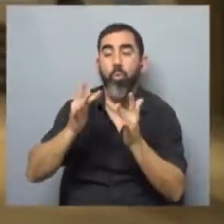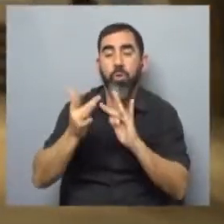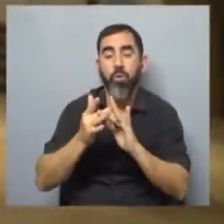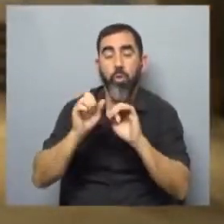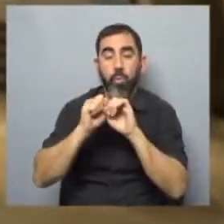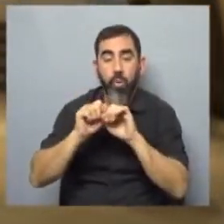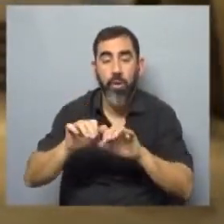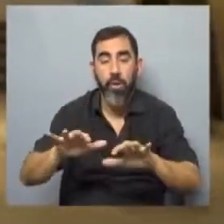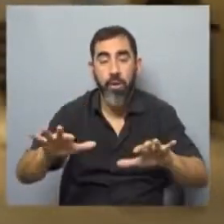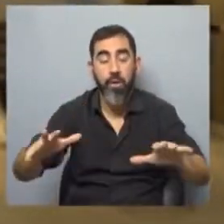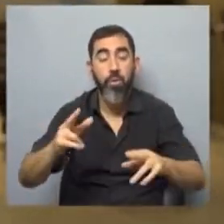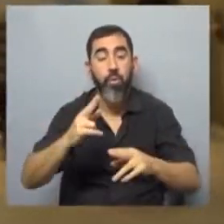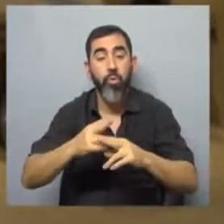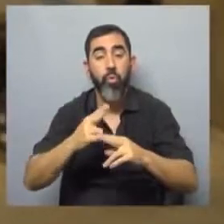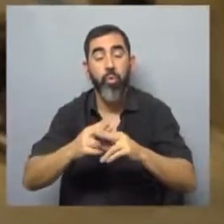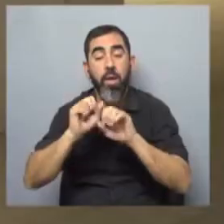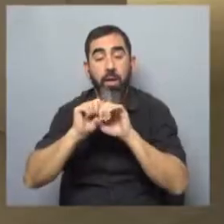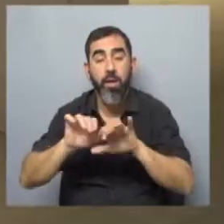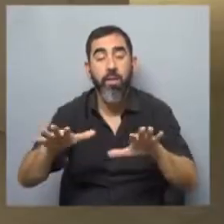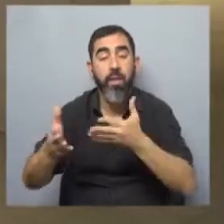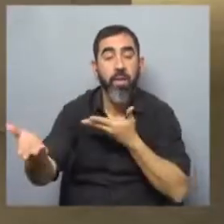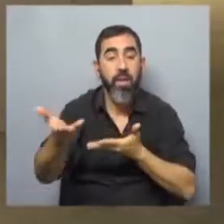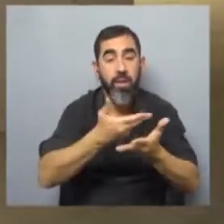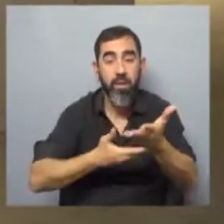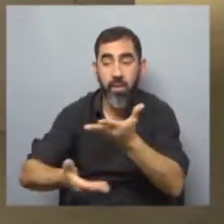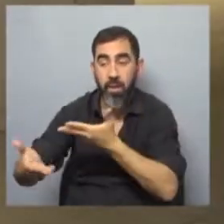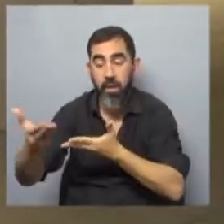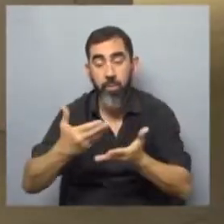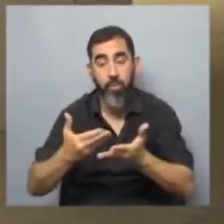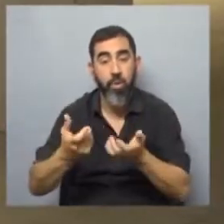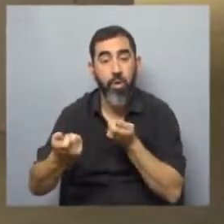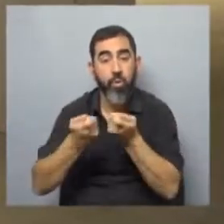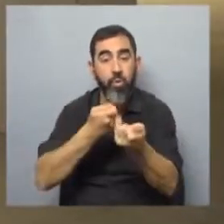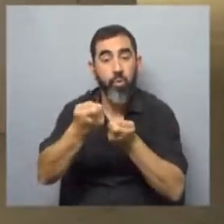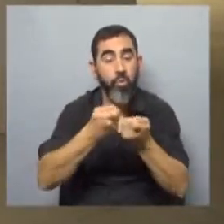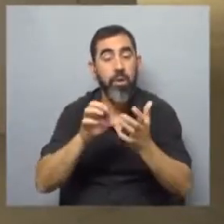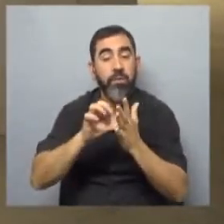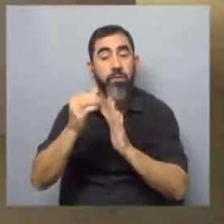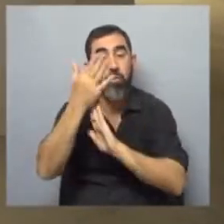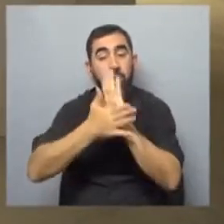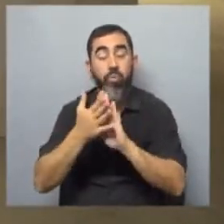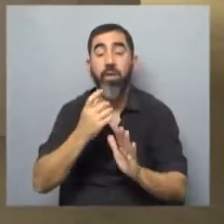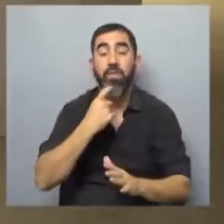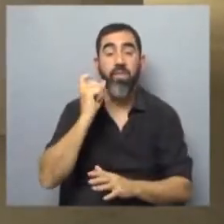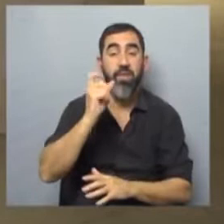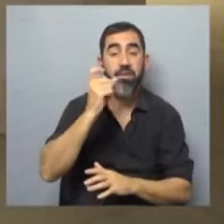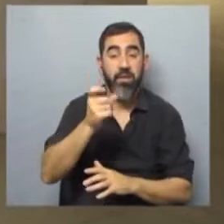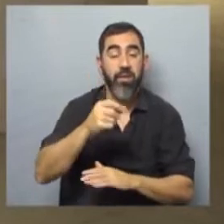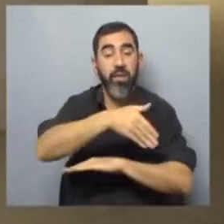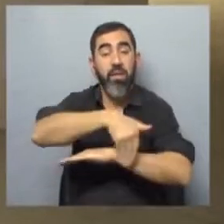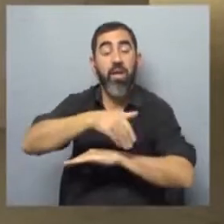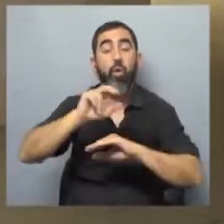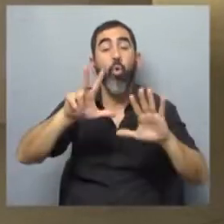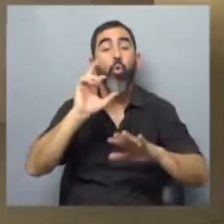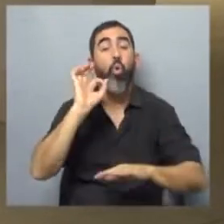una red que se llama Red de Intercambio, que lidera o maneja el Servicio Nacional de Sangre en la calle 8 de